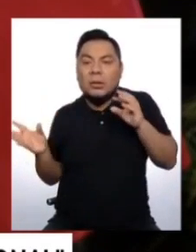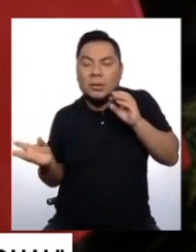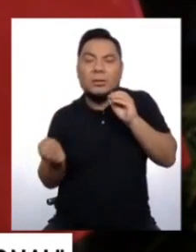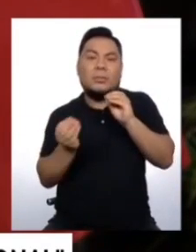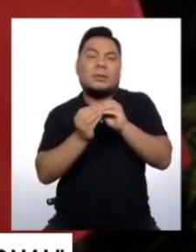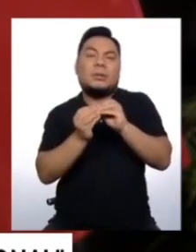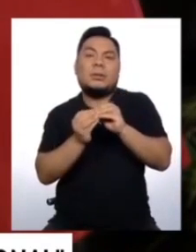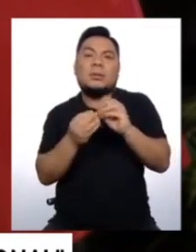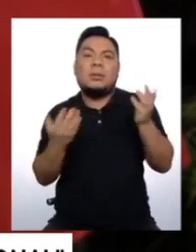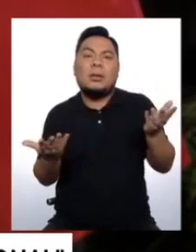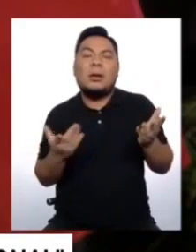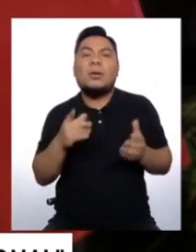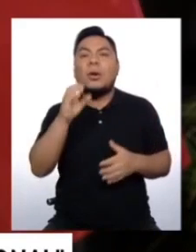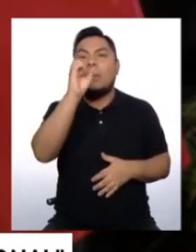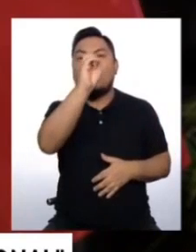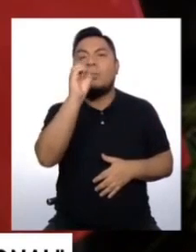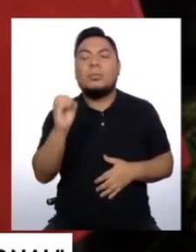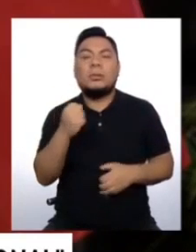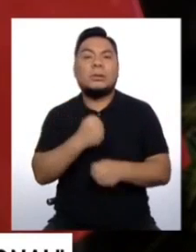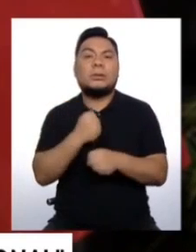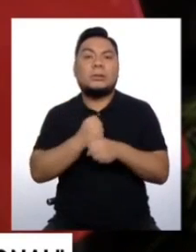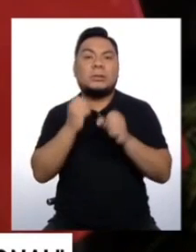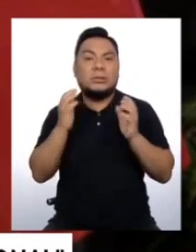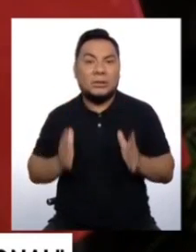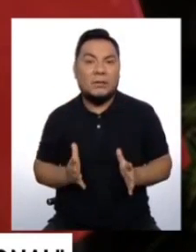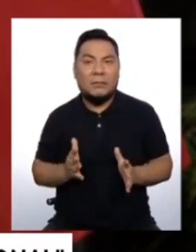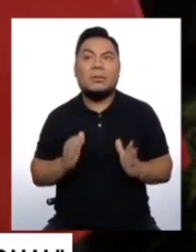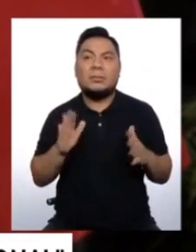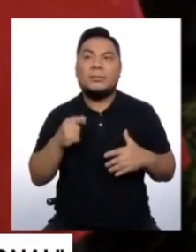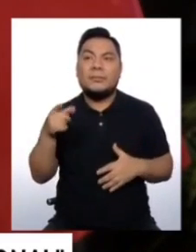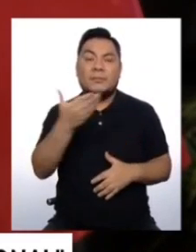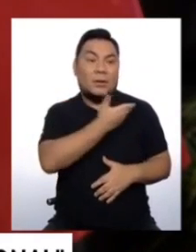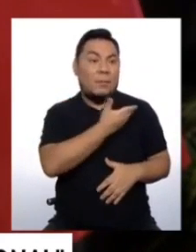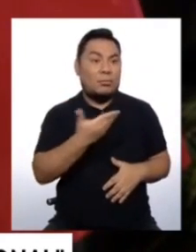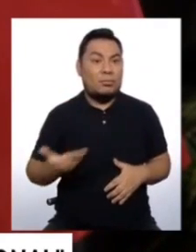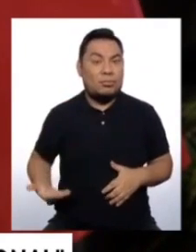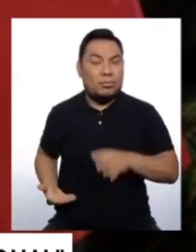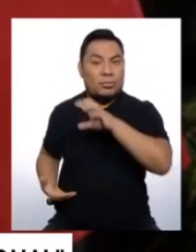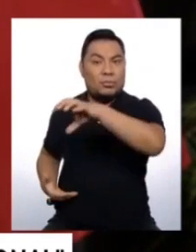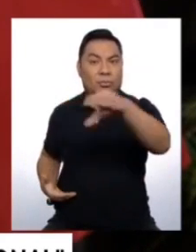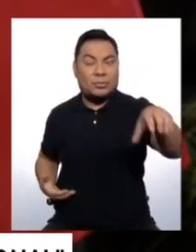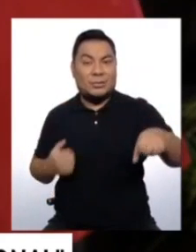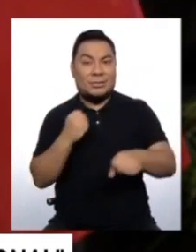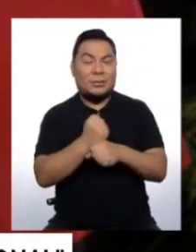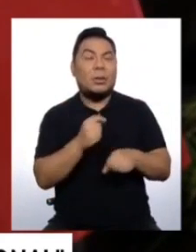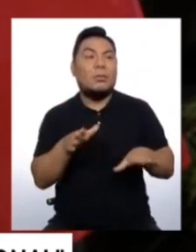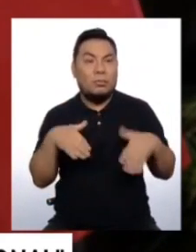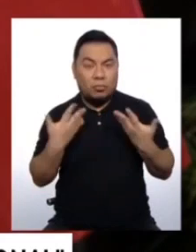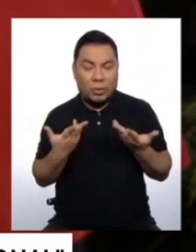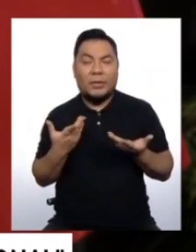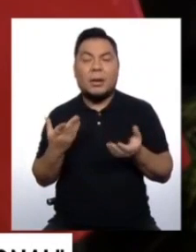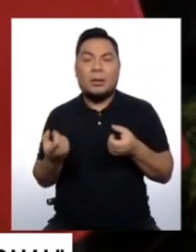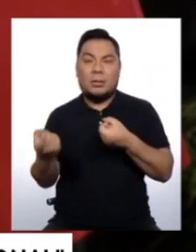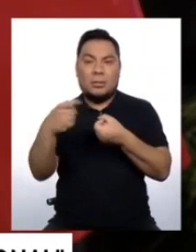incrementar su porcentaje de trabajadores, el sector público puede incrementar,